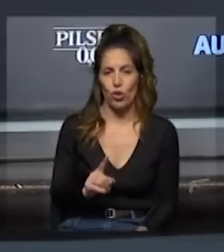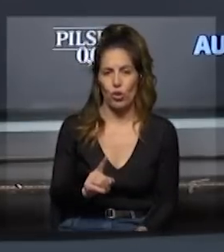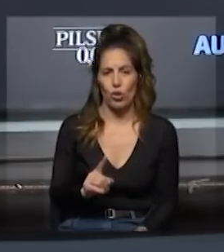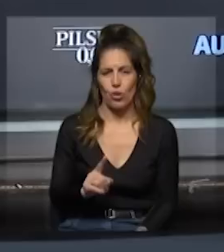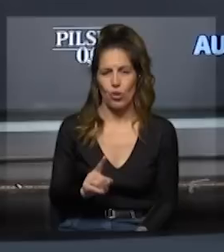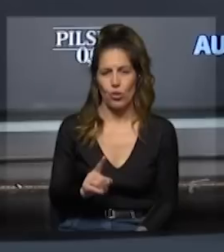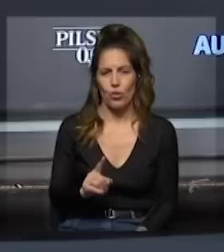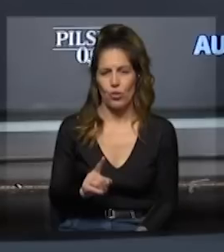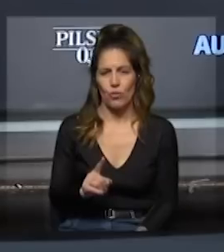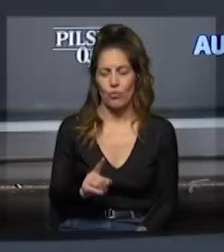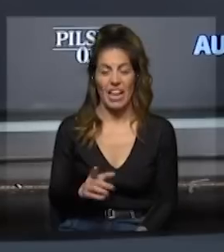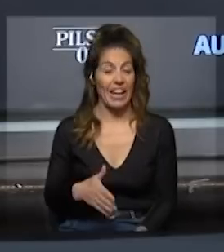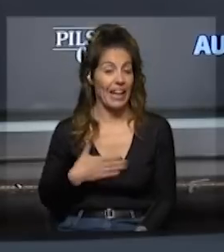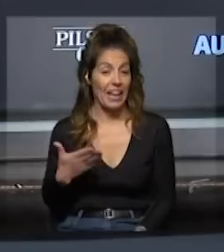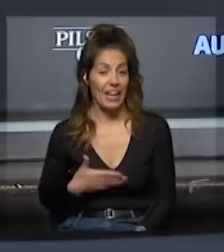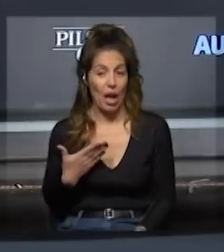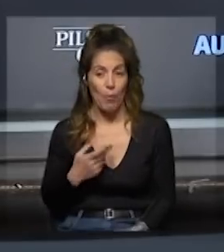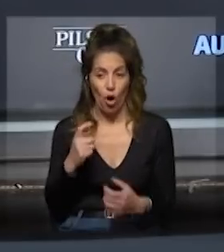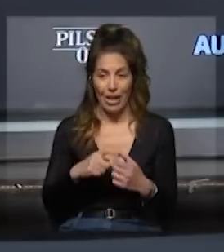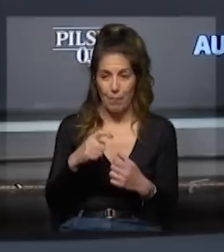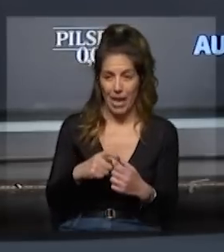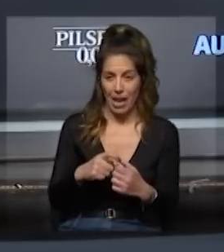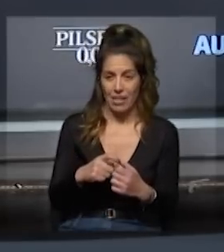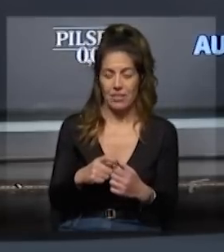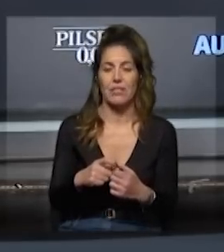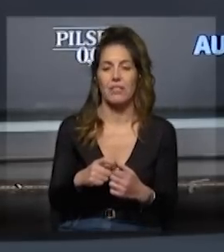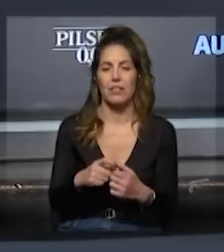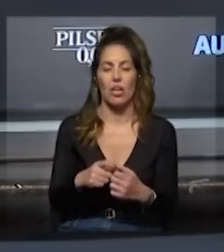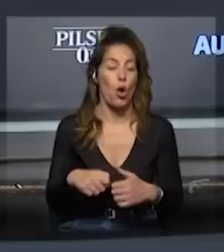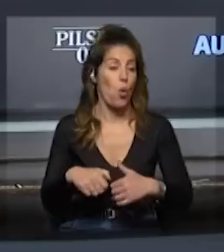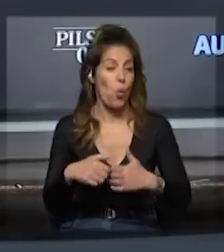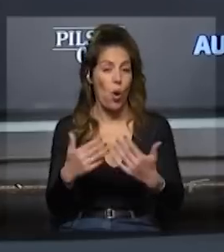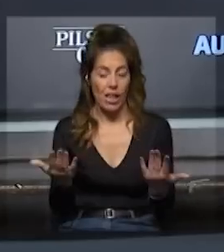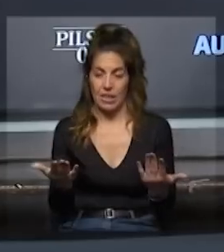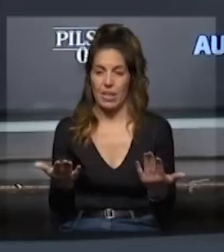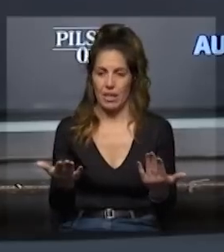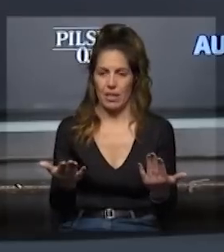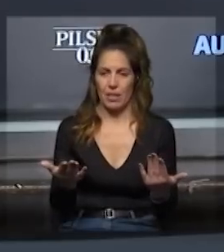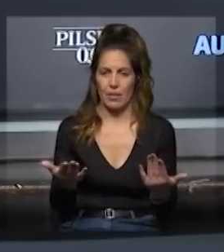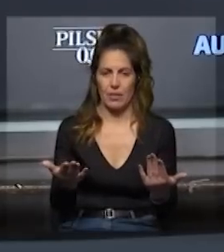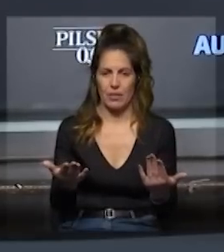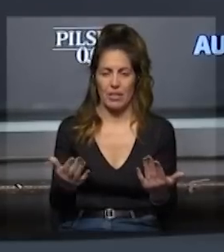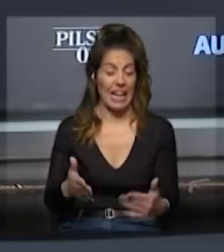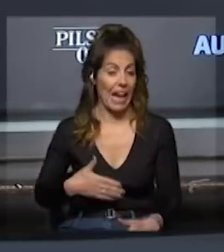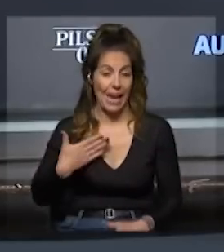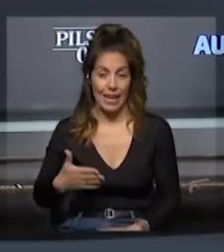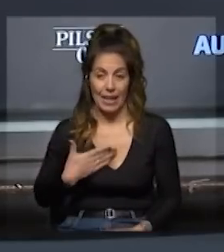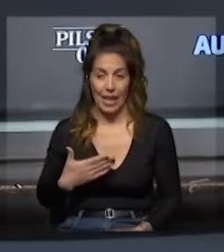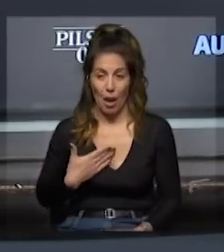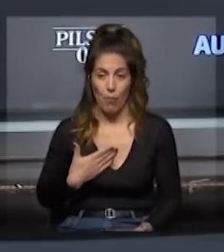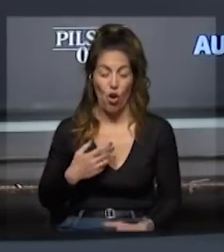eh reclamos gremiales eh cualquier eh reclamo